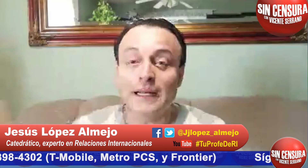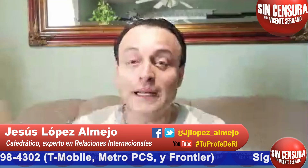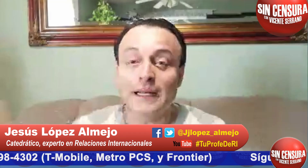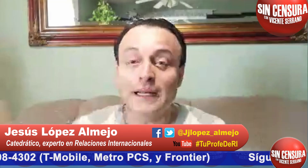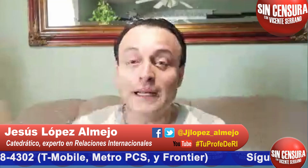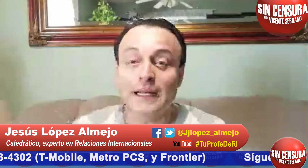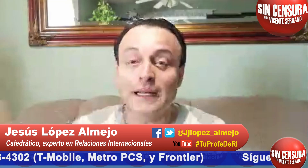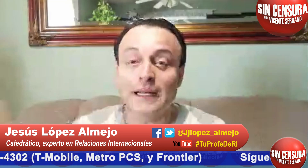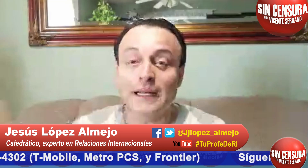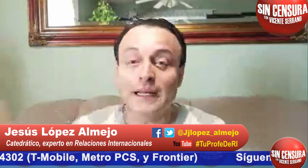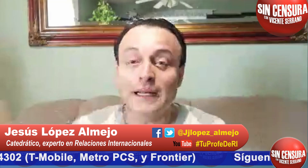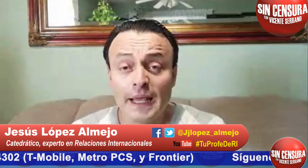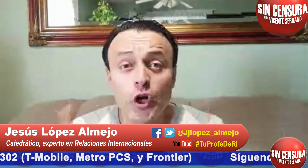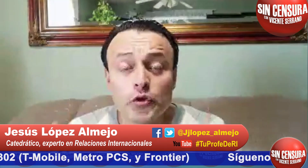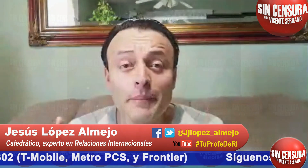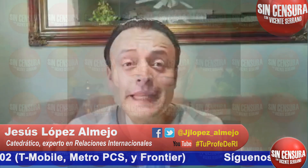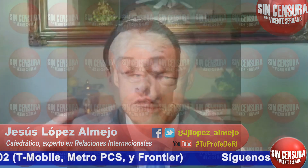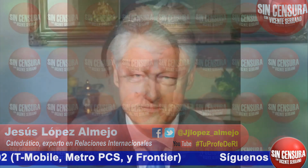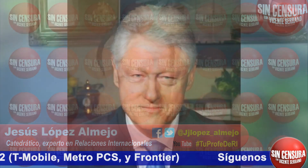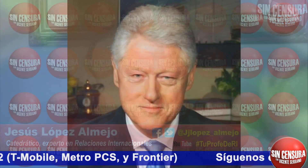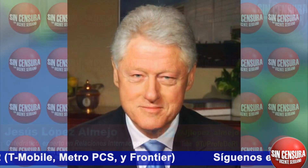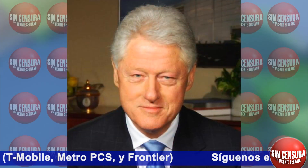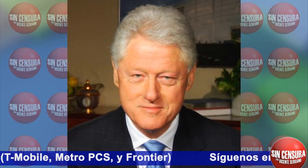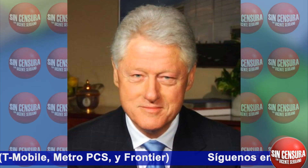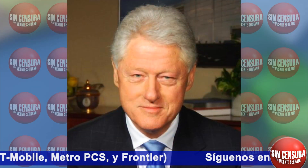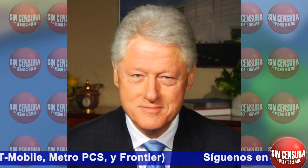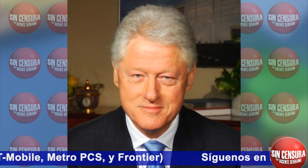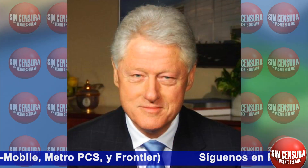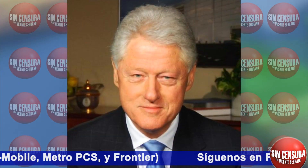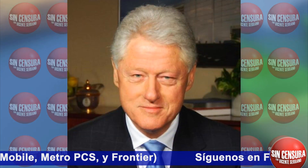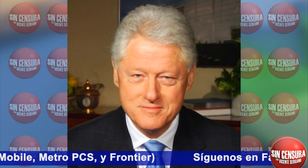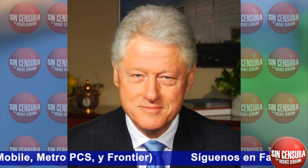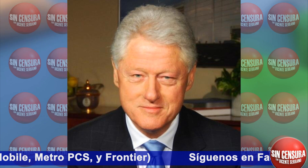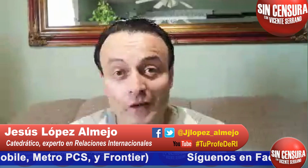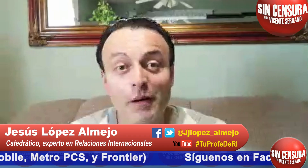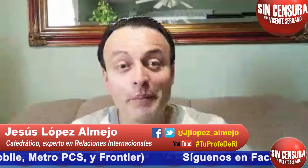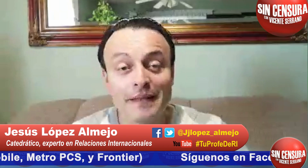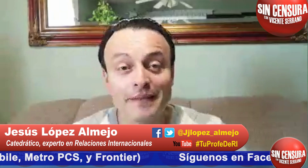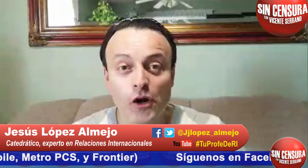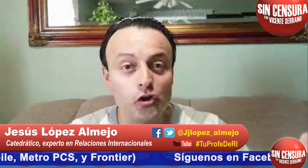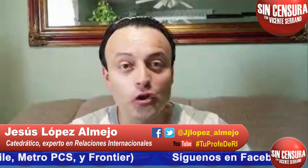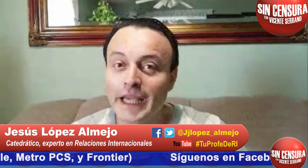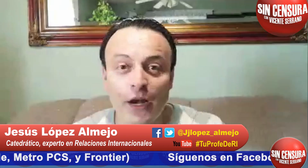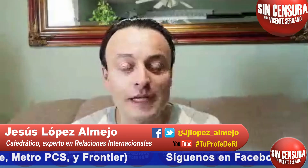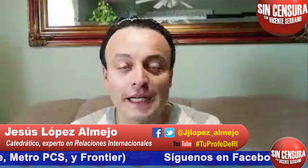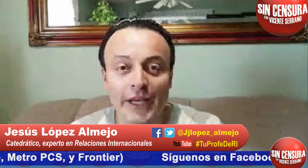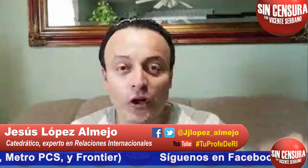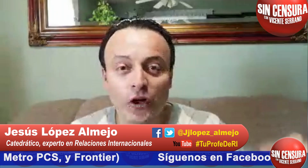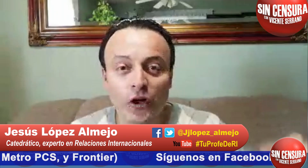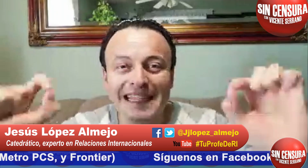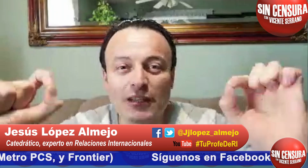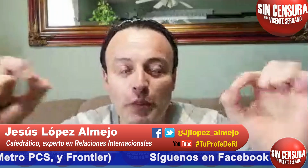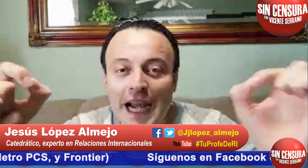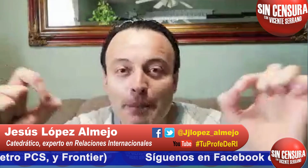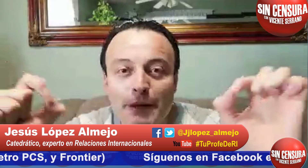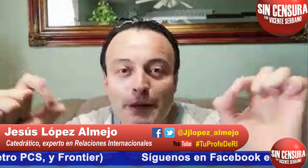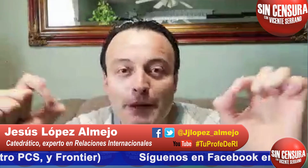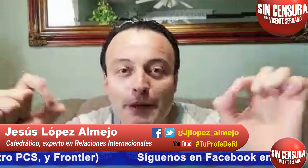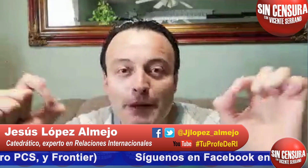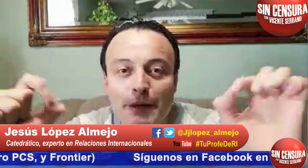Y Trump solamente lo superan Bush padre y Jimmy Carter, nuevamente, los dos que ya no se reeligieron, y se superan nada más por un